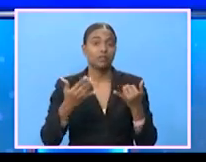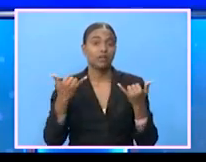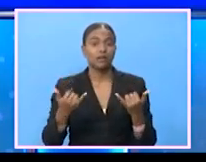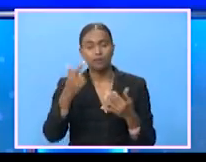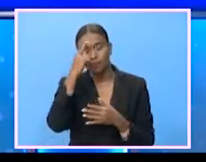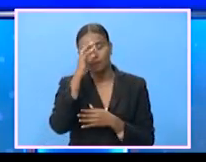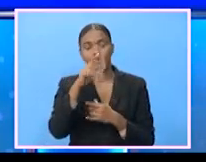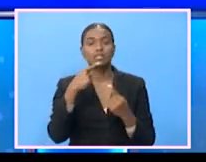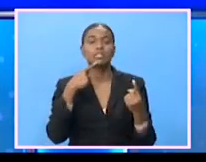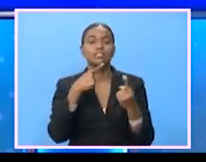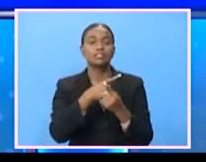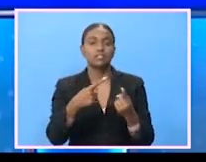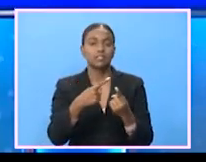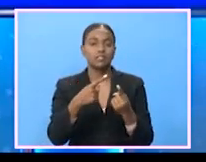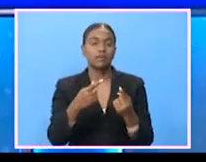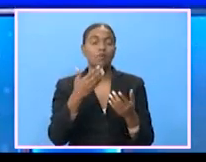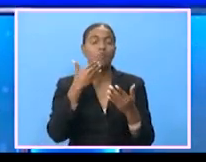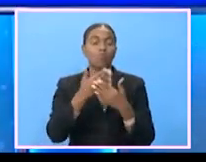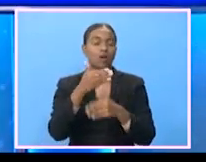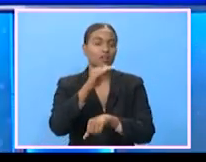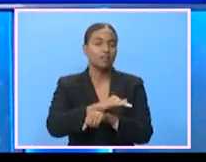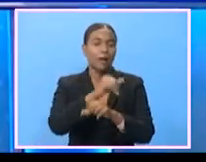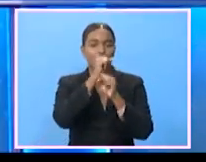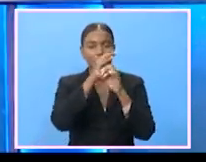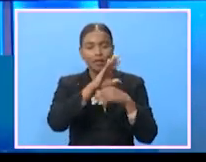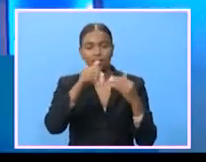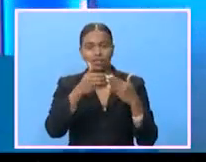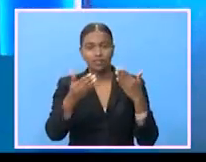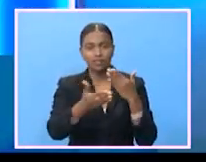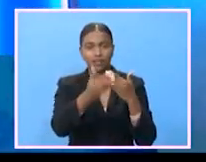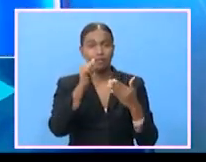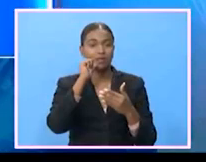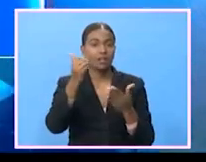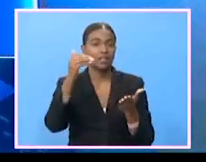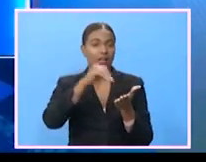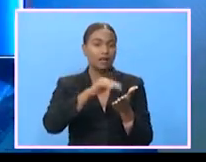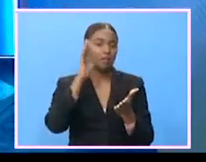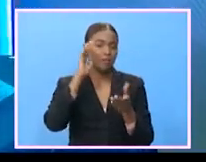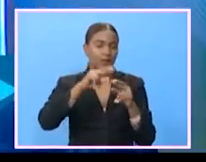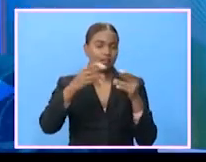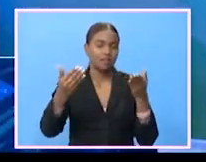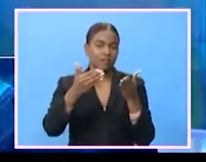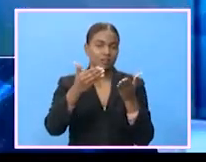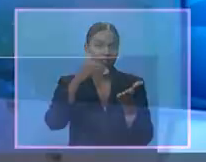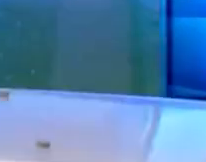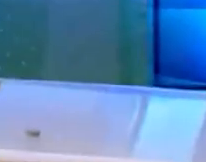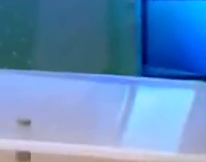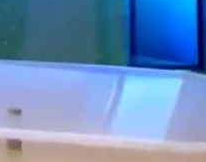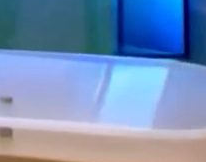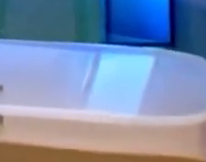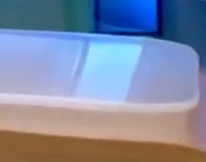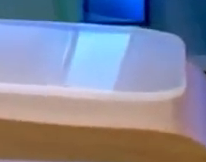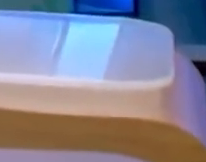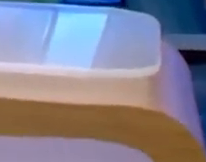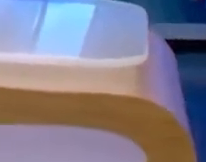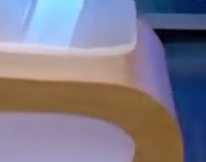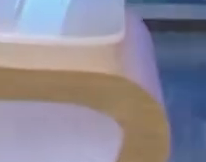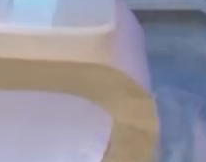entrega de 4R de Noticias. Muy buenas noches, bendiciones para todos. Mañana nos reencontramos nuevamente. Bendiciones. Bye, bye.